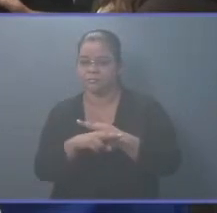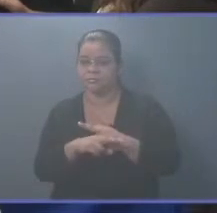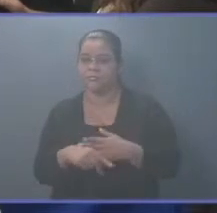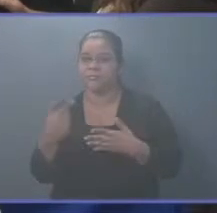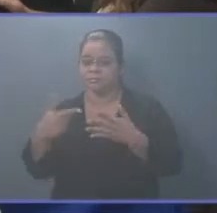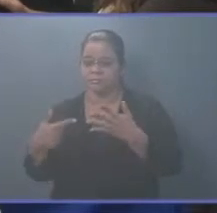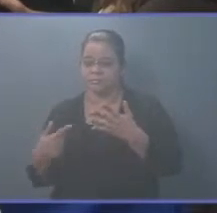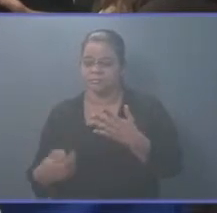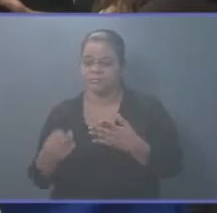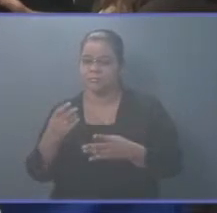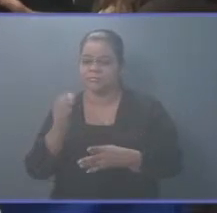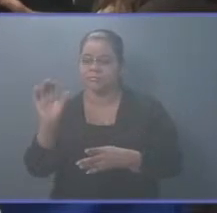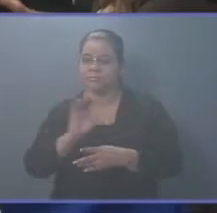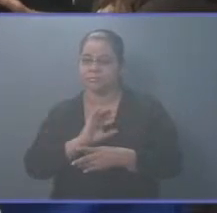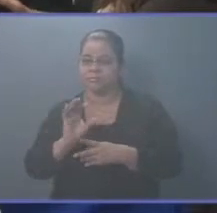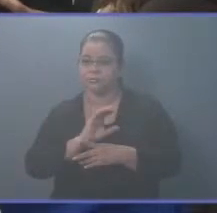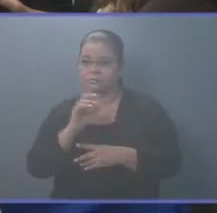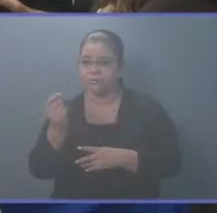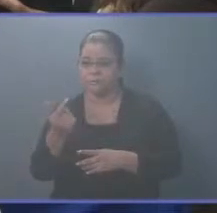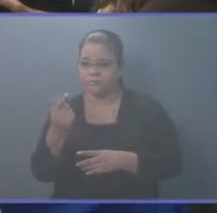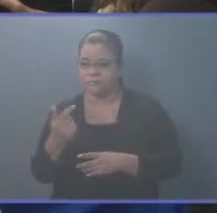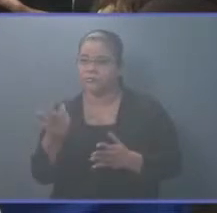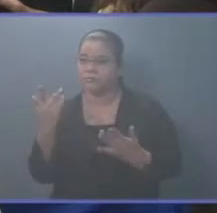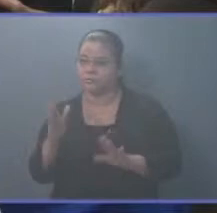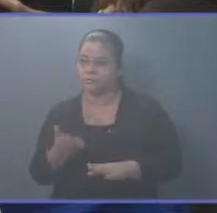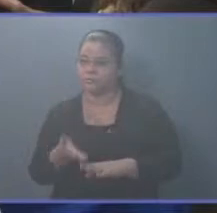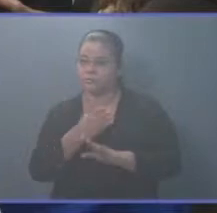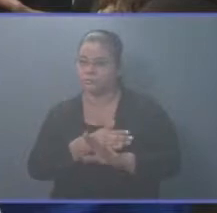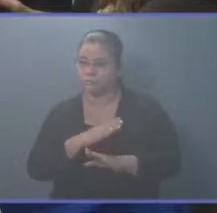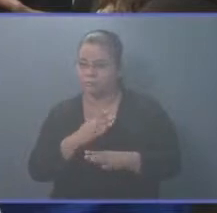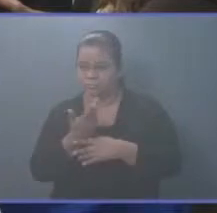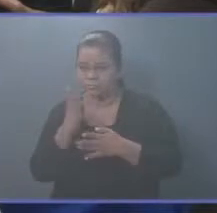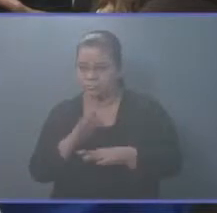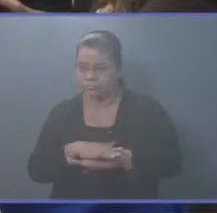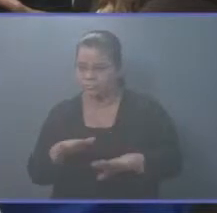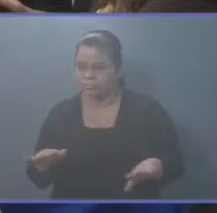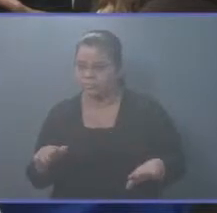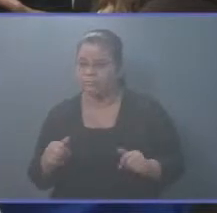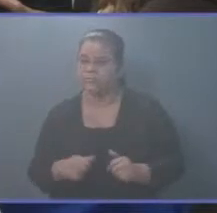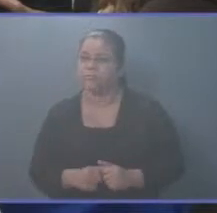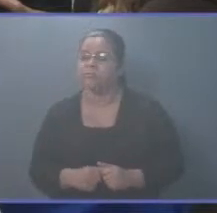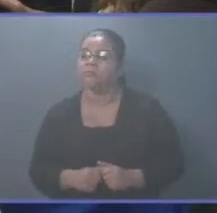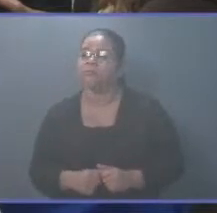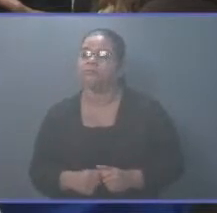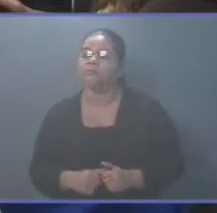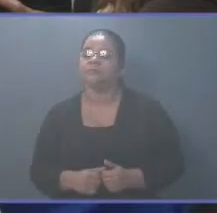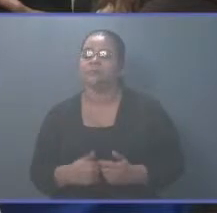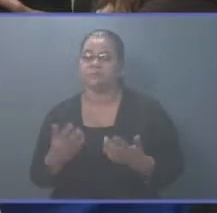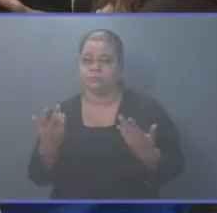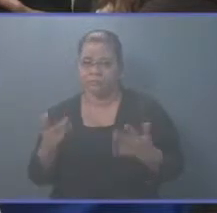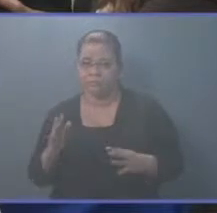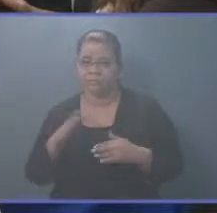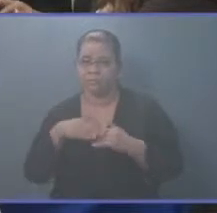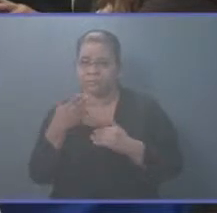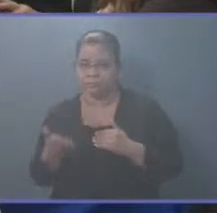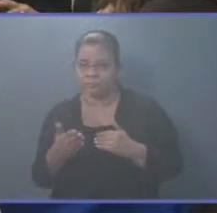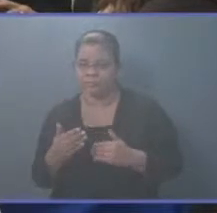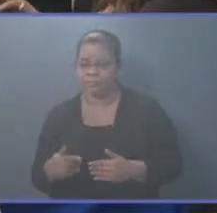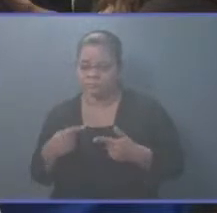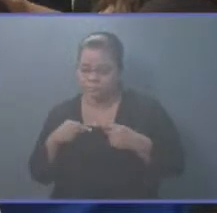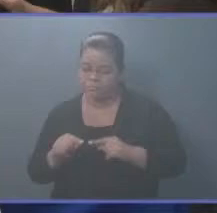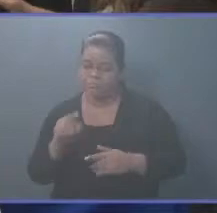de la Ley de la Carrera Policial, el cual se encuentra finalizado, el cual se dará el